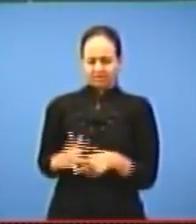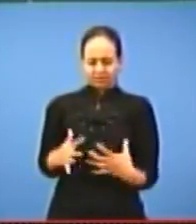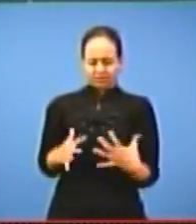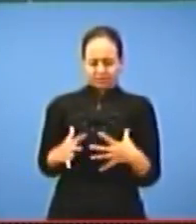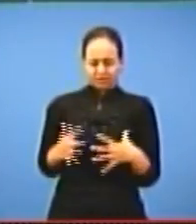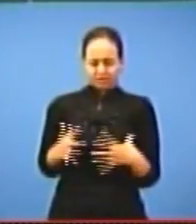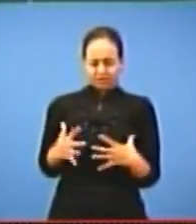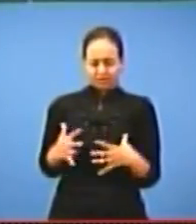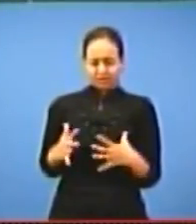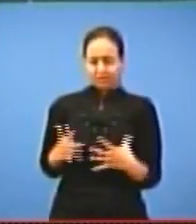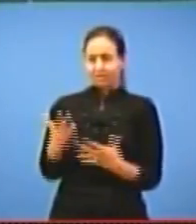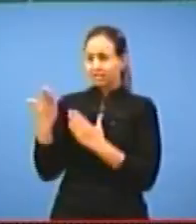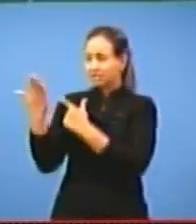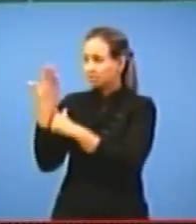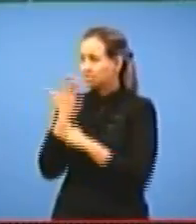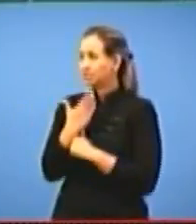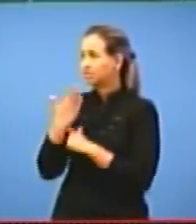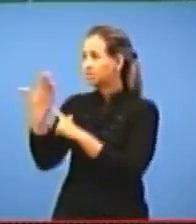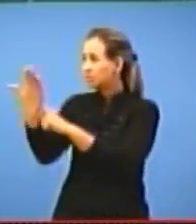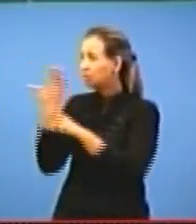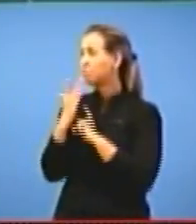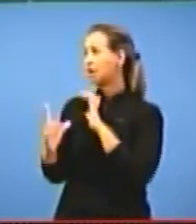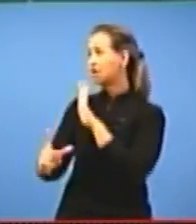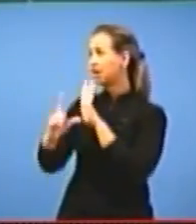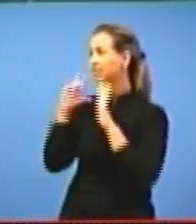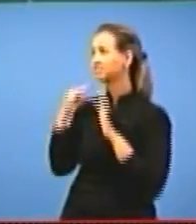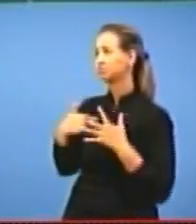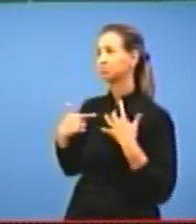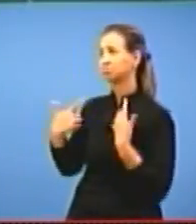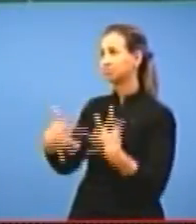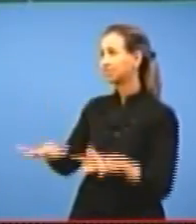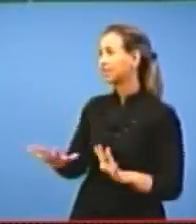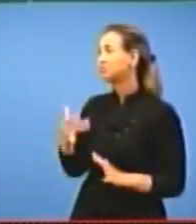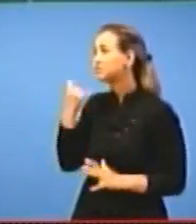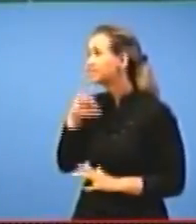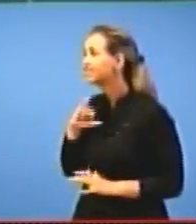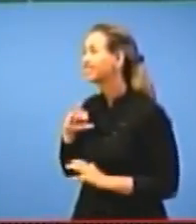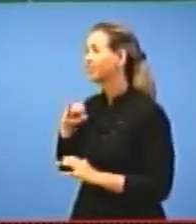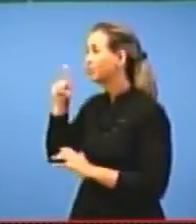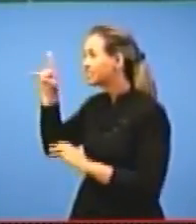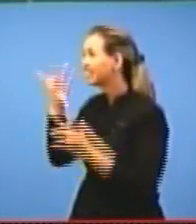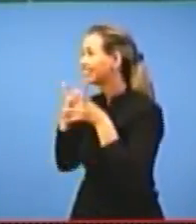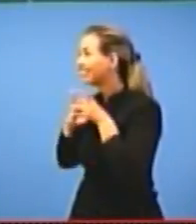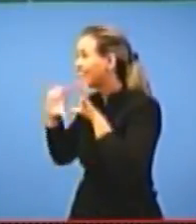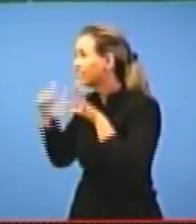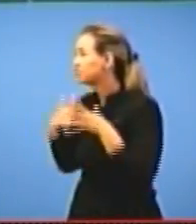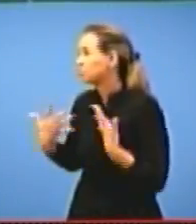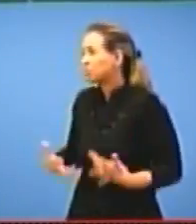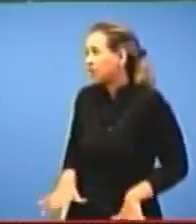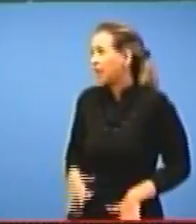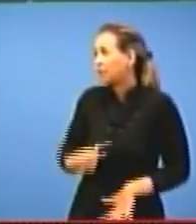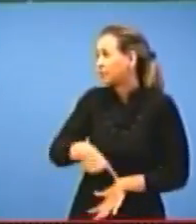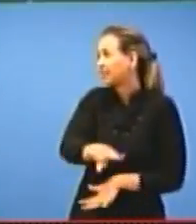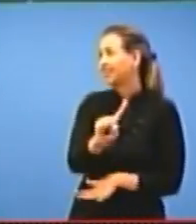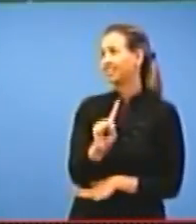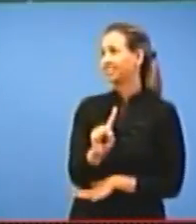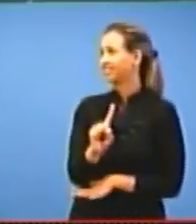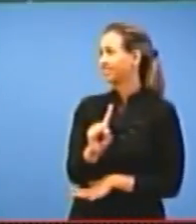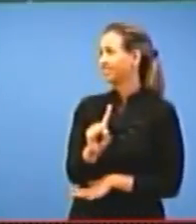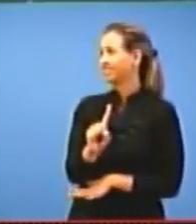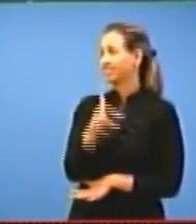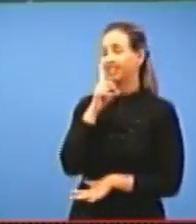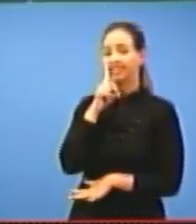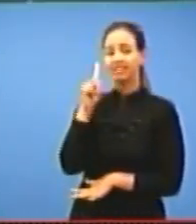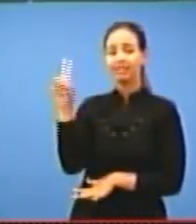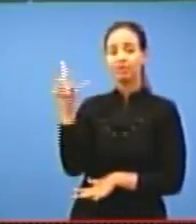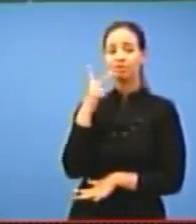con toda la aflicción. Él tenía un pedido para el Padre unos instantes antes de pasar. Si fuera posible, pasa de mí esta copa. Y la respuesta